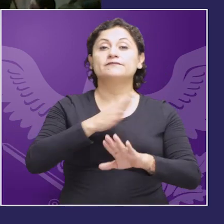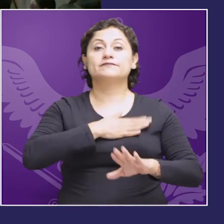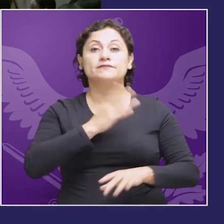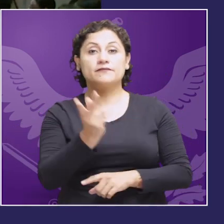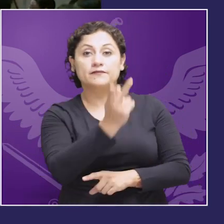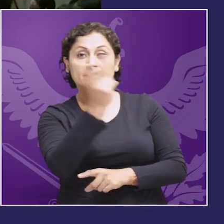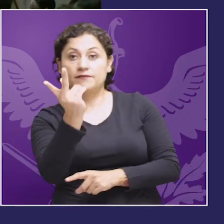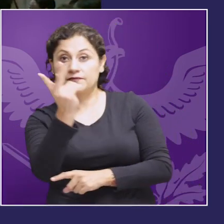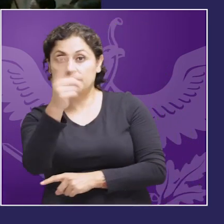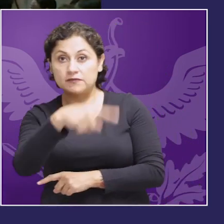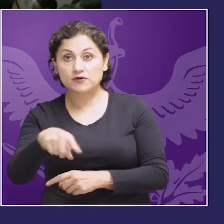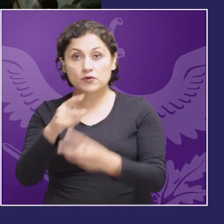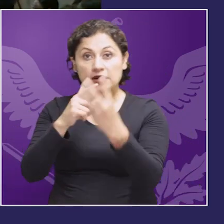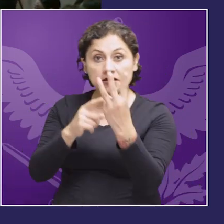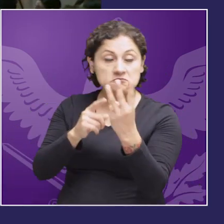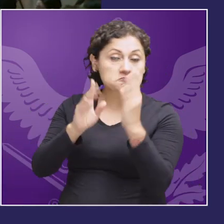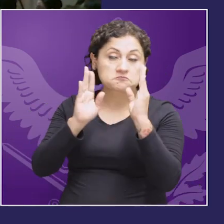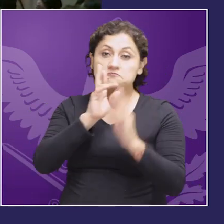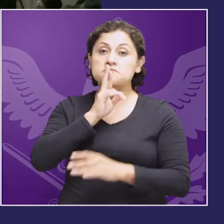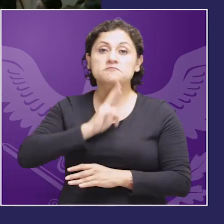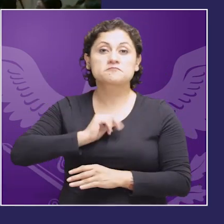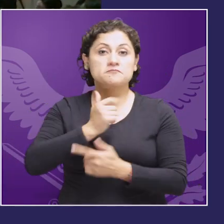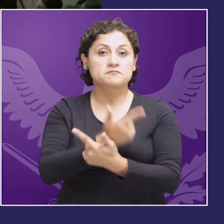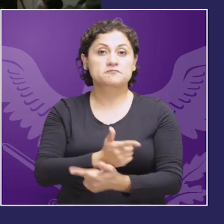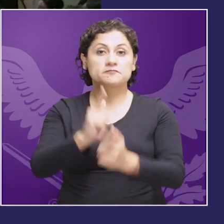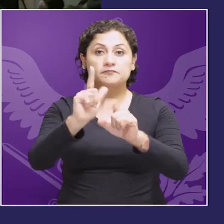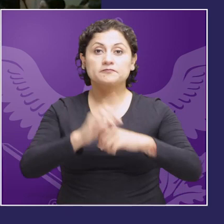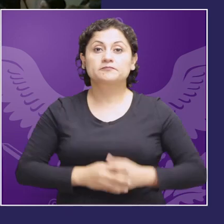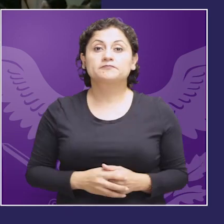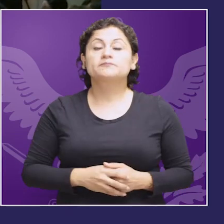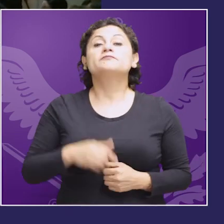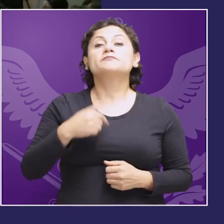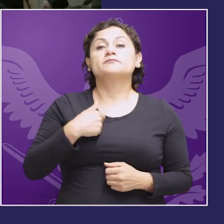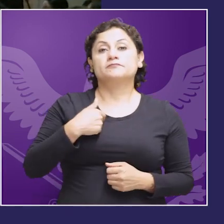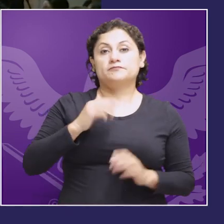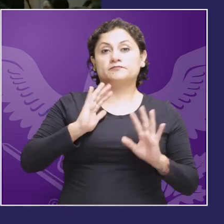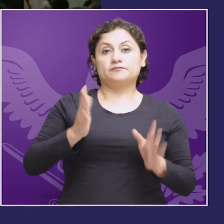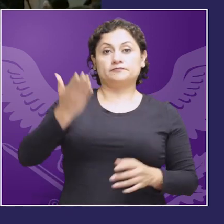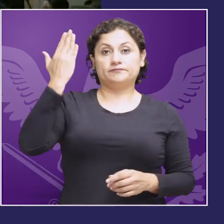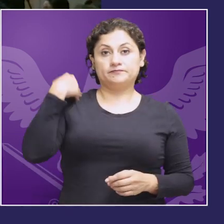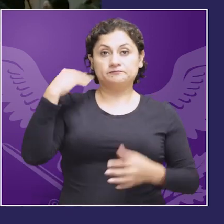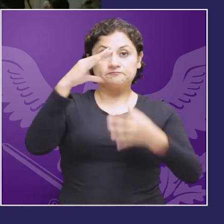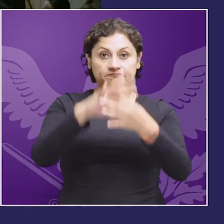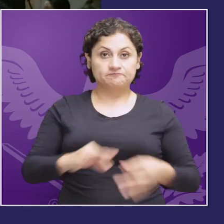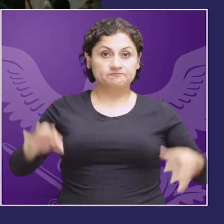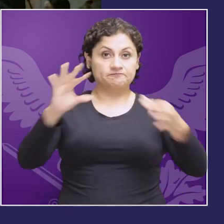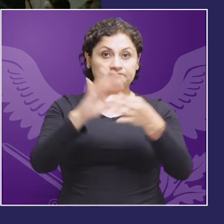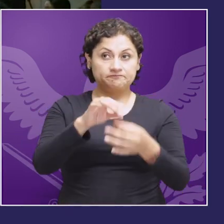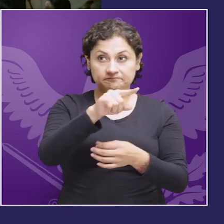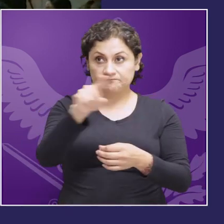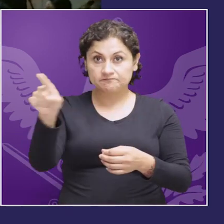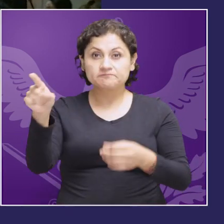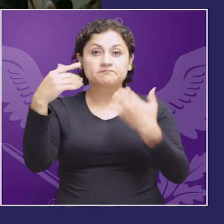expositoras. Hemos analizado, han planteado con suma claridad la importancia de desactivar esta cultura